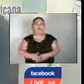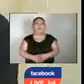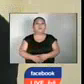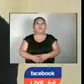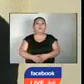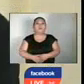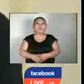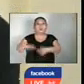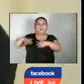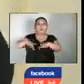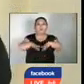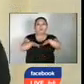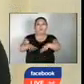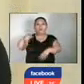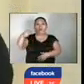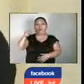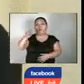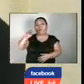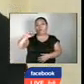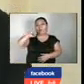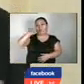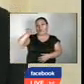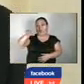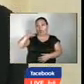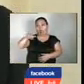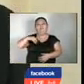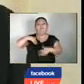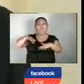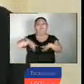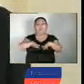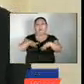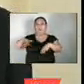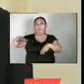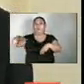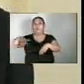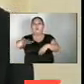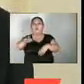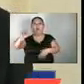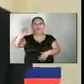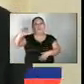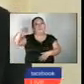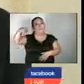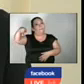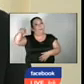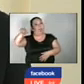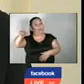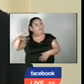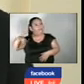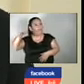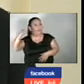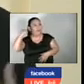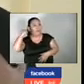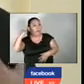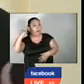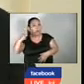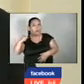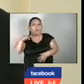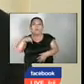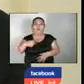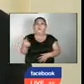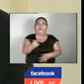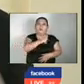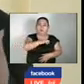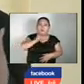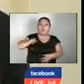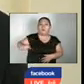Ouija. Y el lago de Ouija drena sus aguas hacia el Río Lempa y todos sabemos que el Río Lempa es una de las principales fuentes de abastecimiento de los salvadoreños